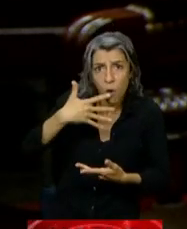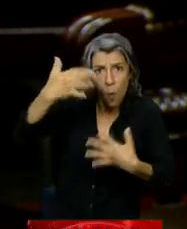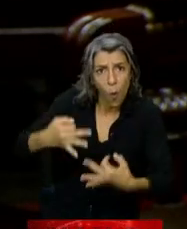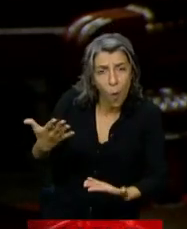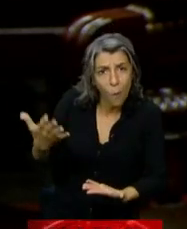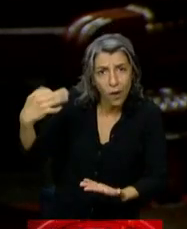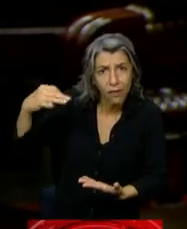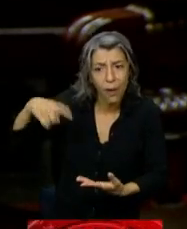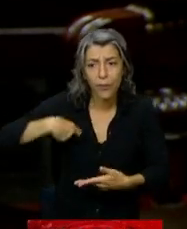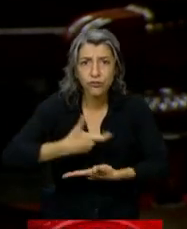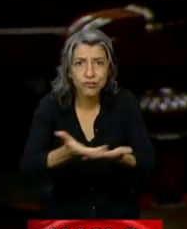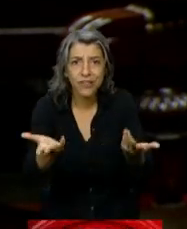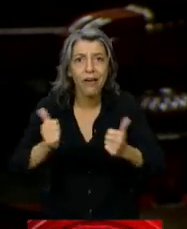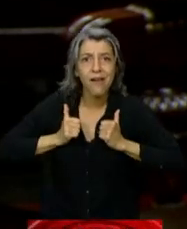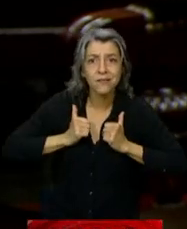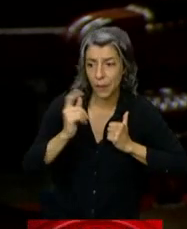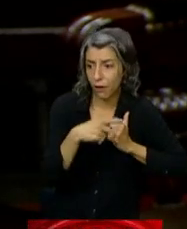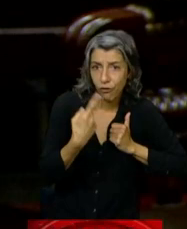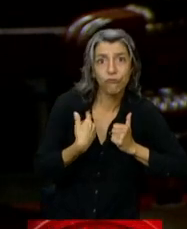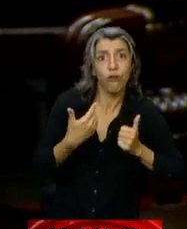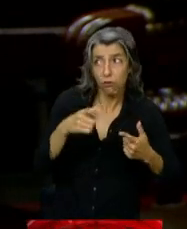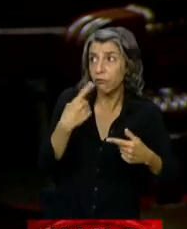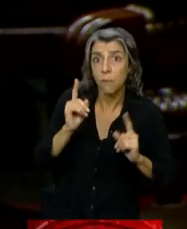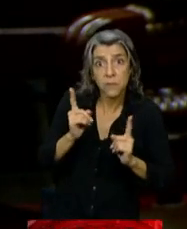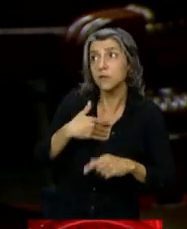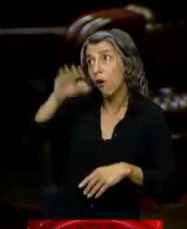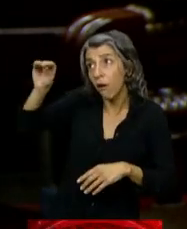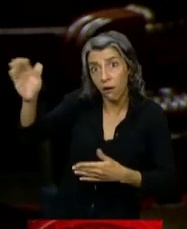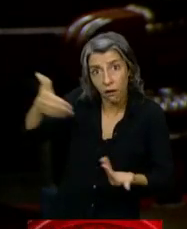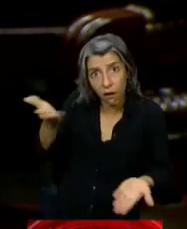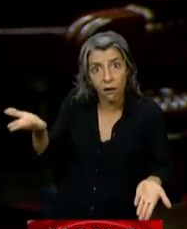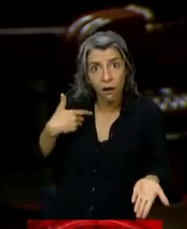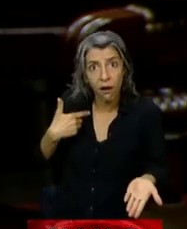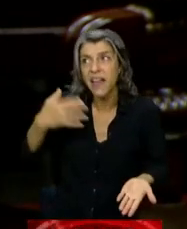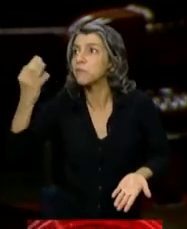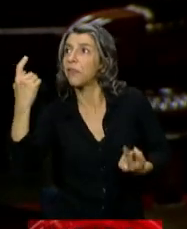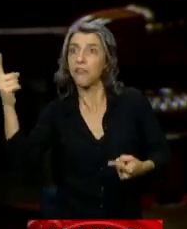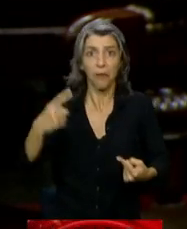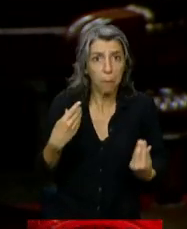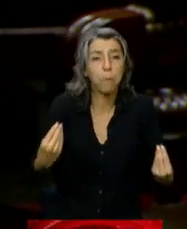esfuerzo y espera que de nosotros que nadie tenga coronita, como